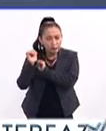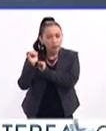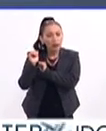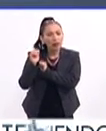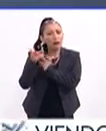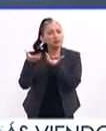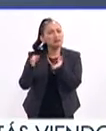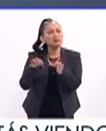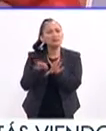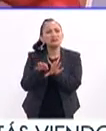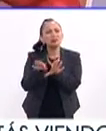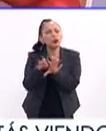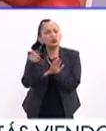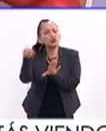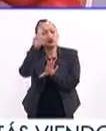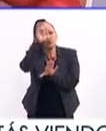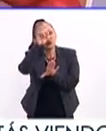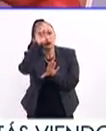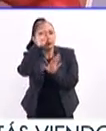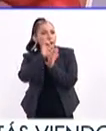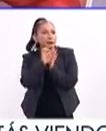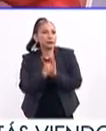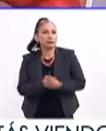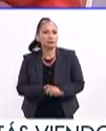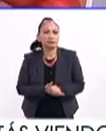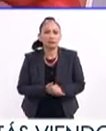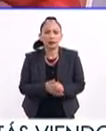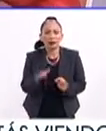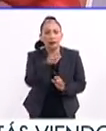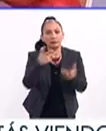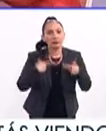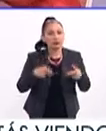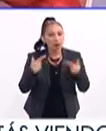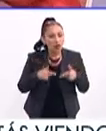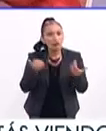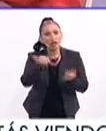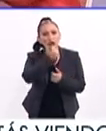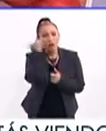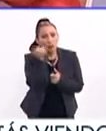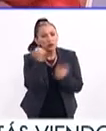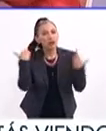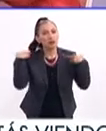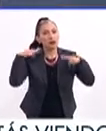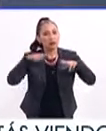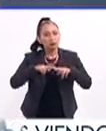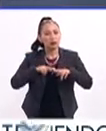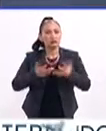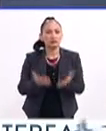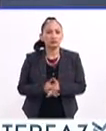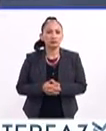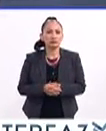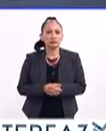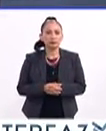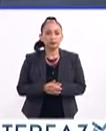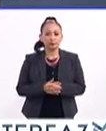¿Qué recomiendas tú, por ejemplo, a la ciudadanía, a los alumnos, a los maestros, ¿no?